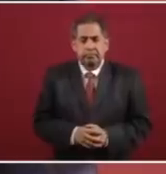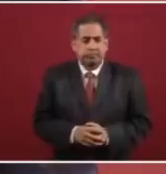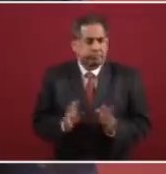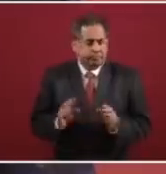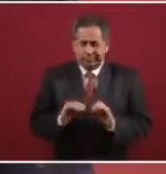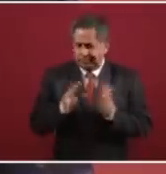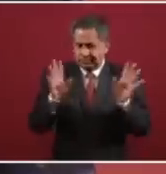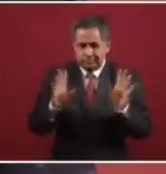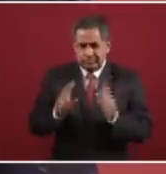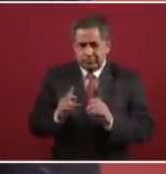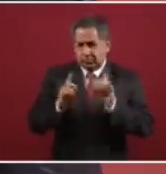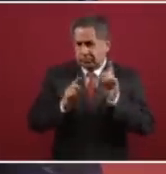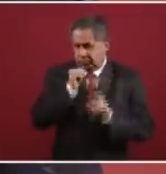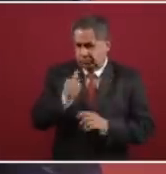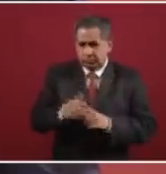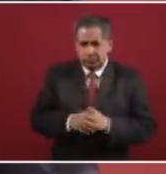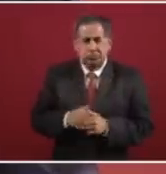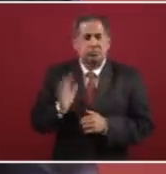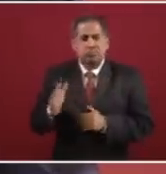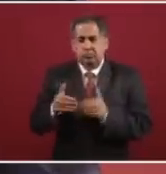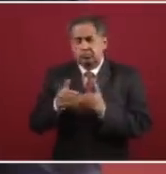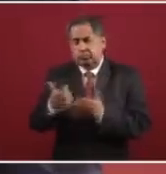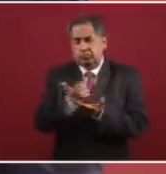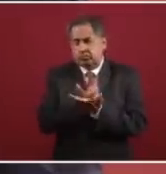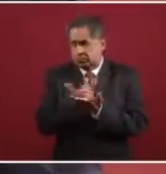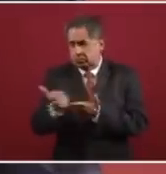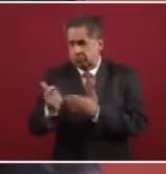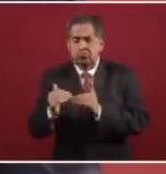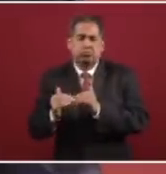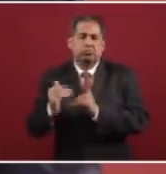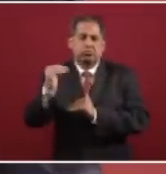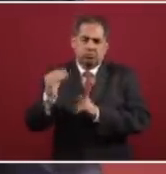Sin duda ha aumentado el salario.